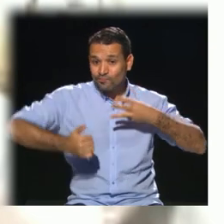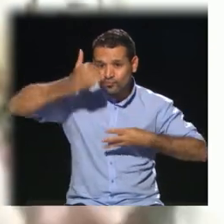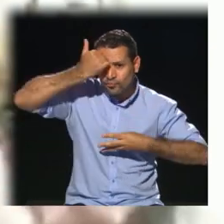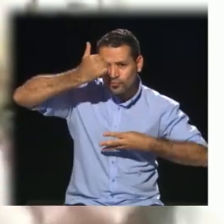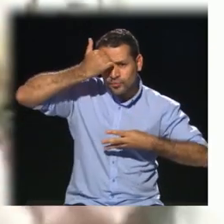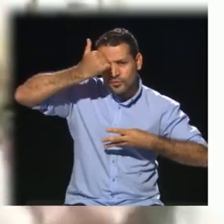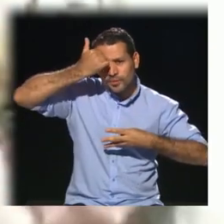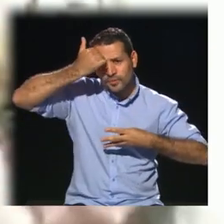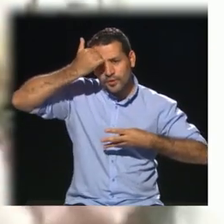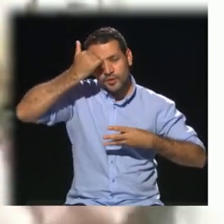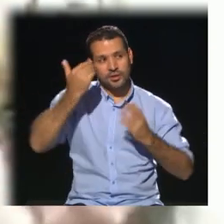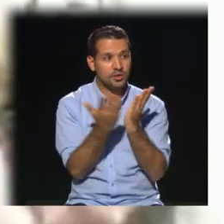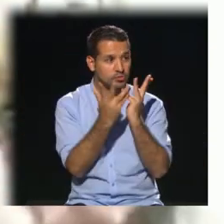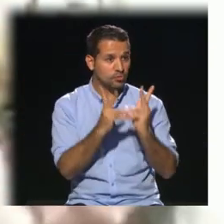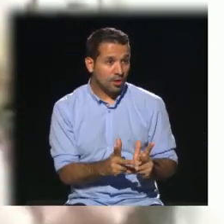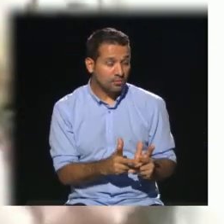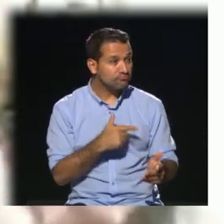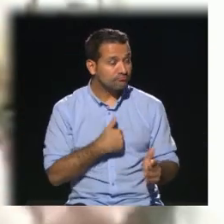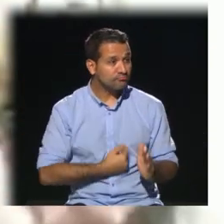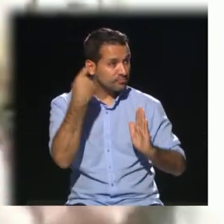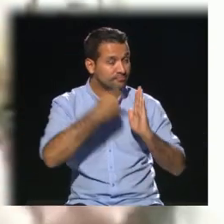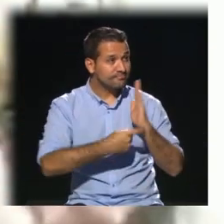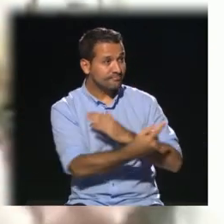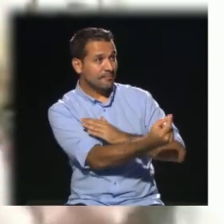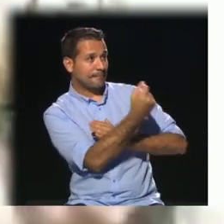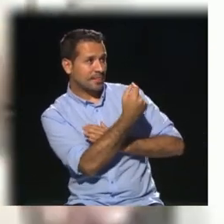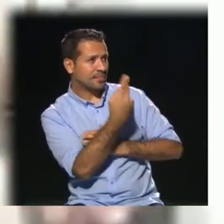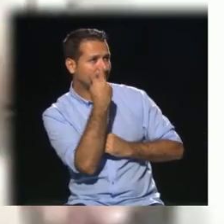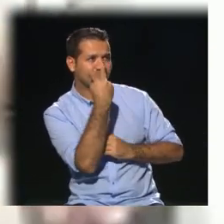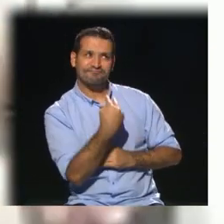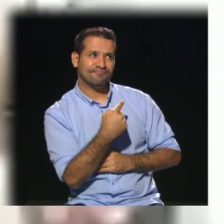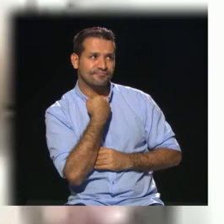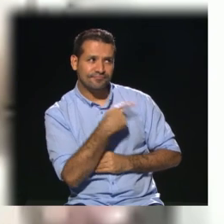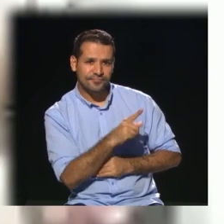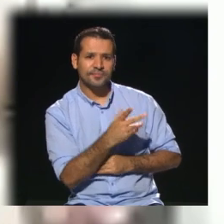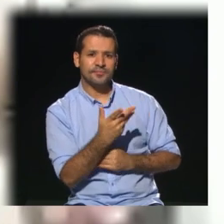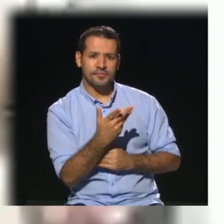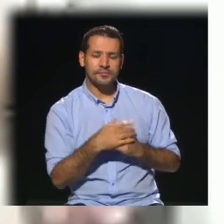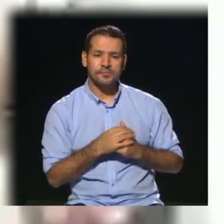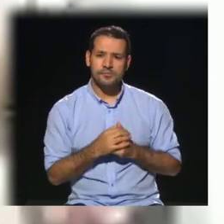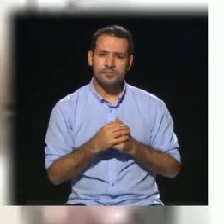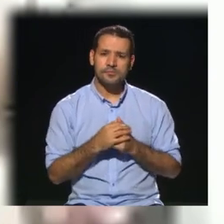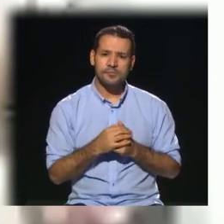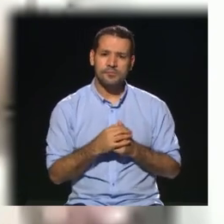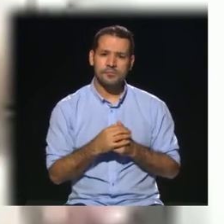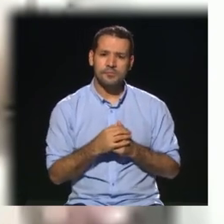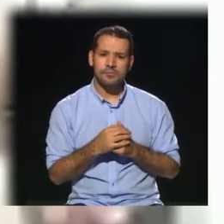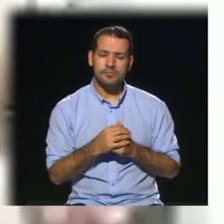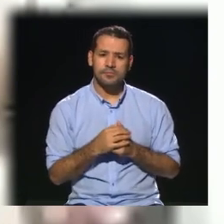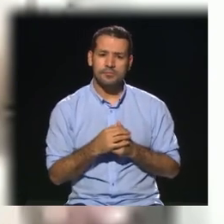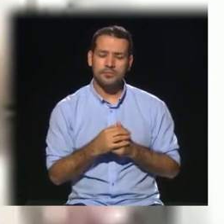los estudiantes critiquen nuestras clases. Hay una expresión, pues,